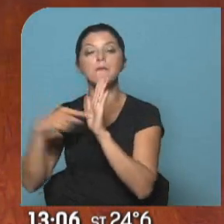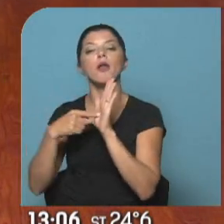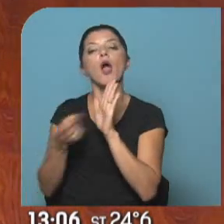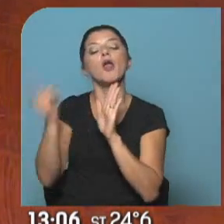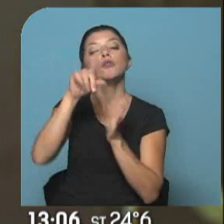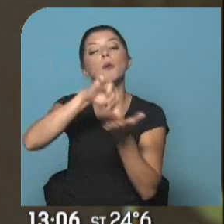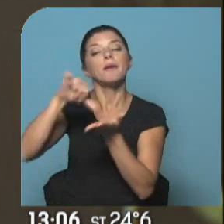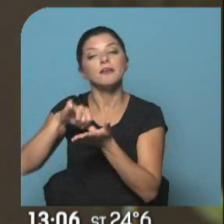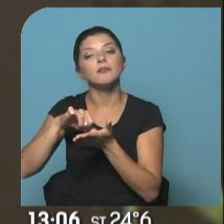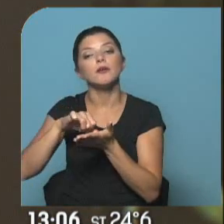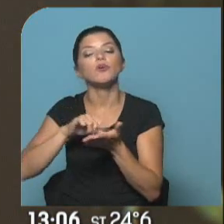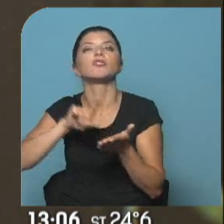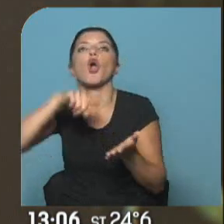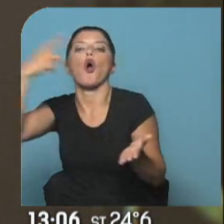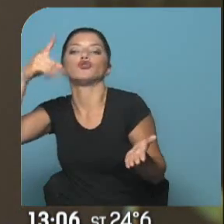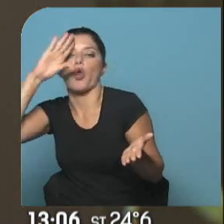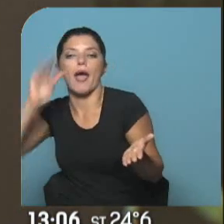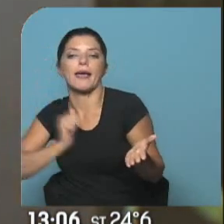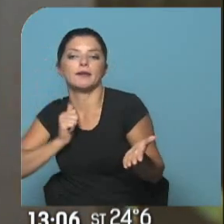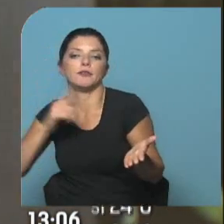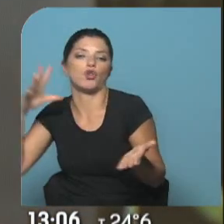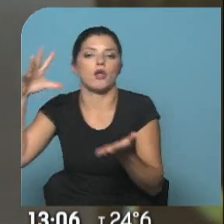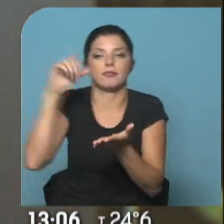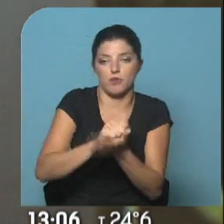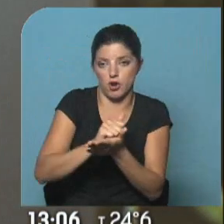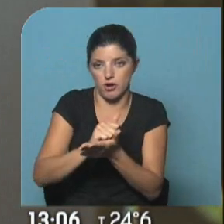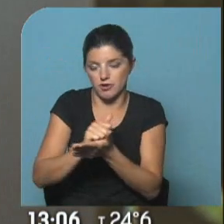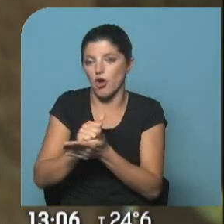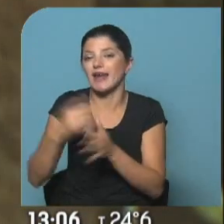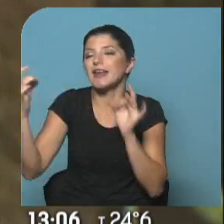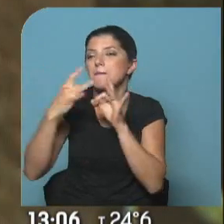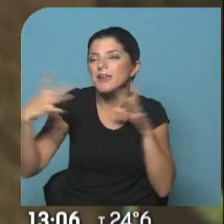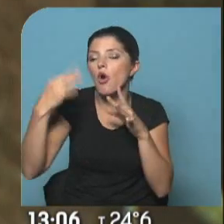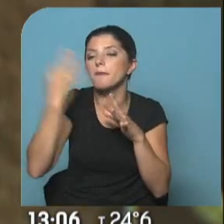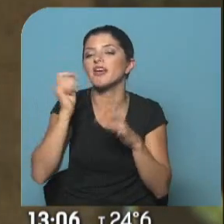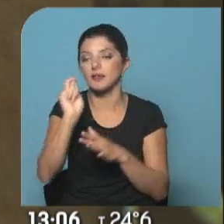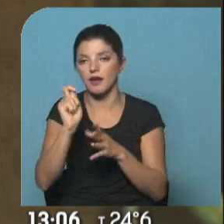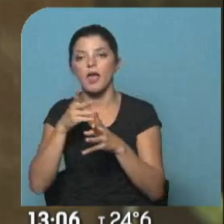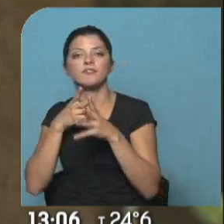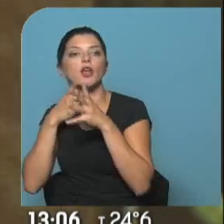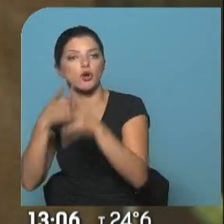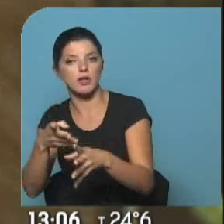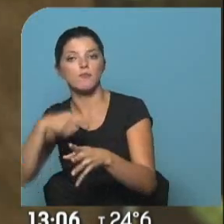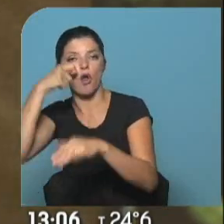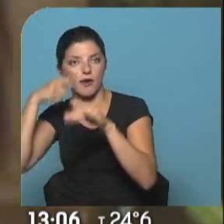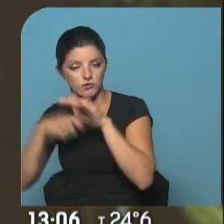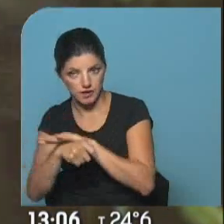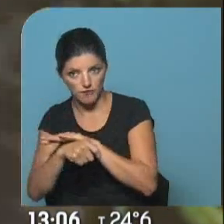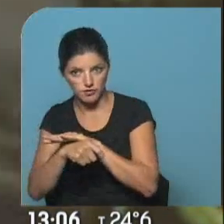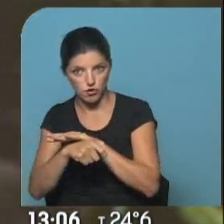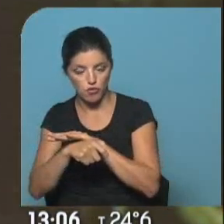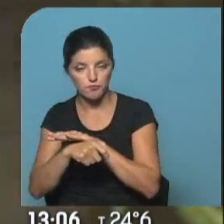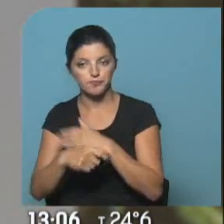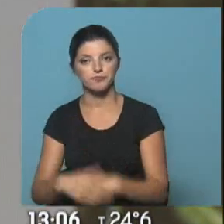el externo, un ejército extranjero, sino el terrorismo, el narcotráfico, el crimen organizado. ¿Cómo compatibilizar eso?